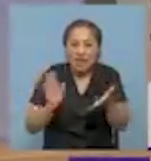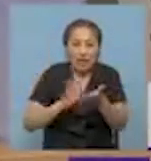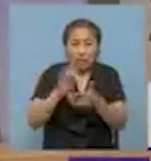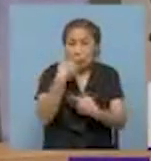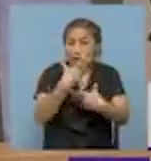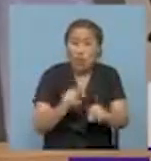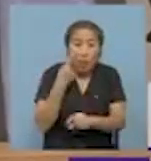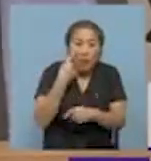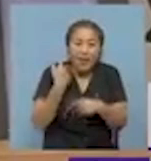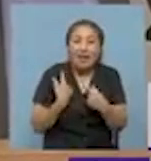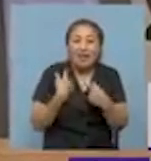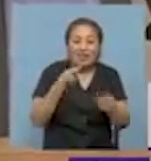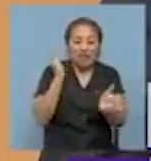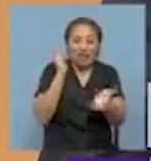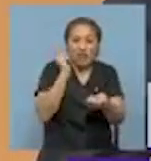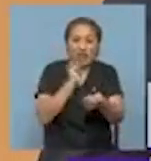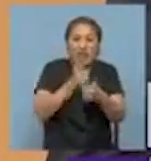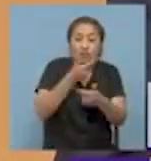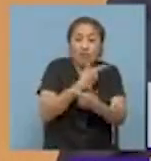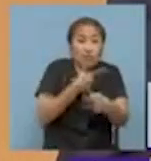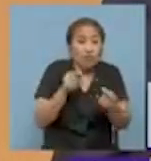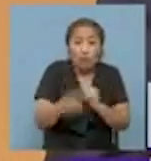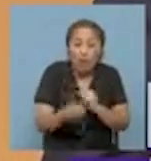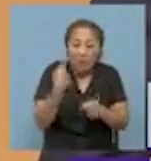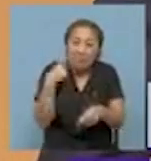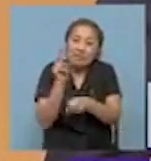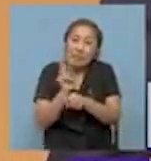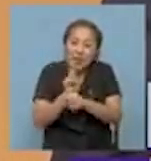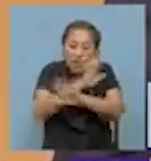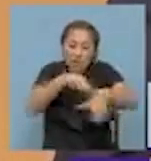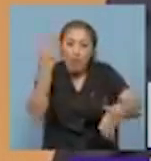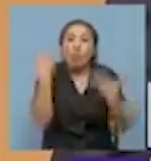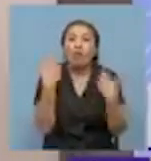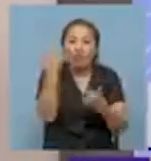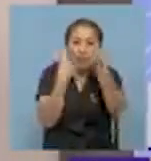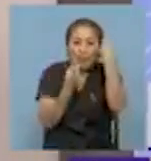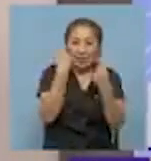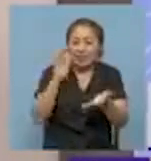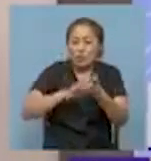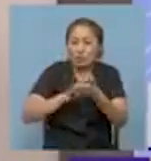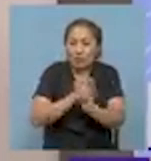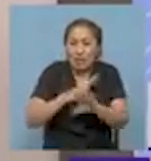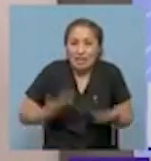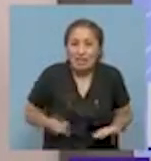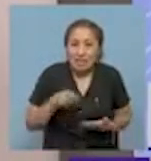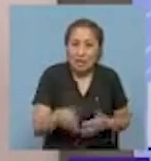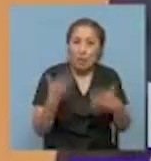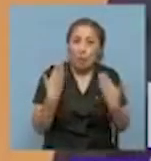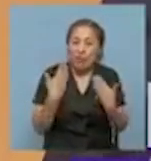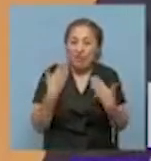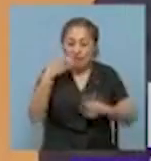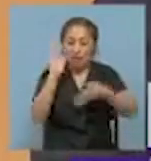los abusos aprender a hacerles aprender a los chicos la manera de evitar situaciones en donde pueden ser